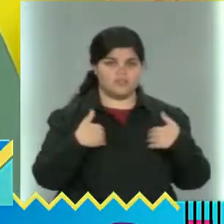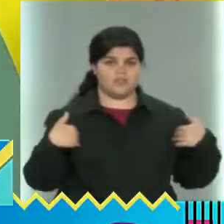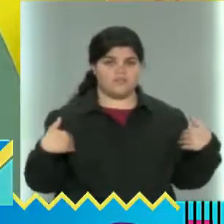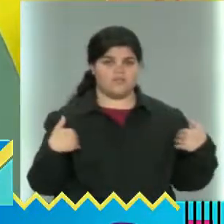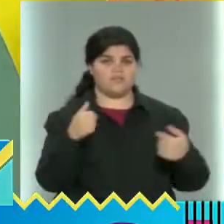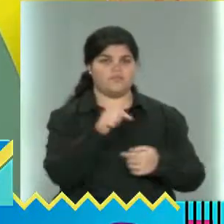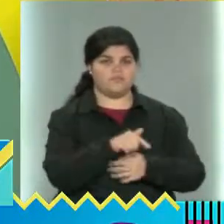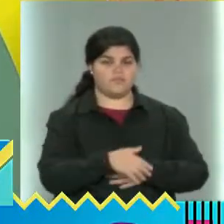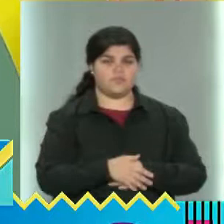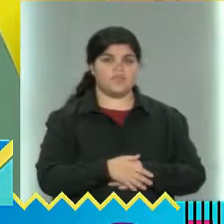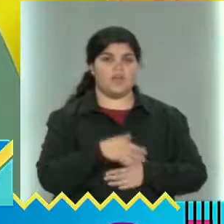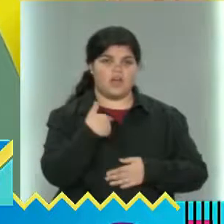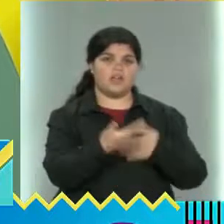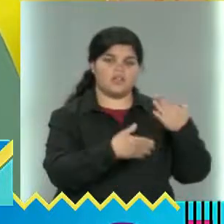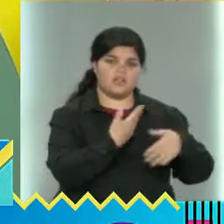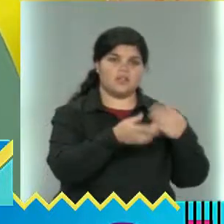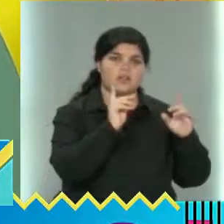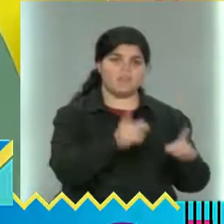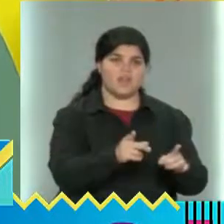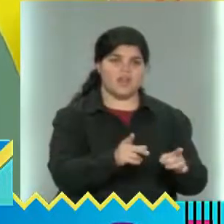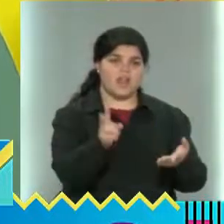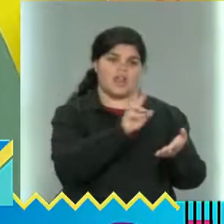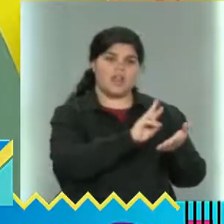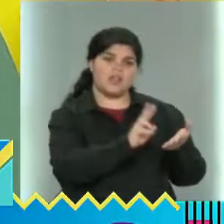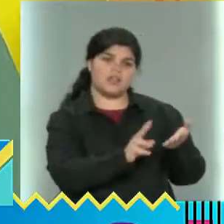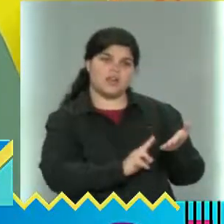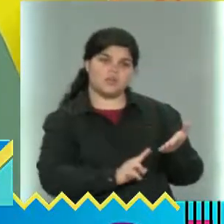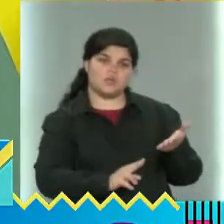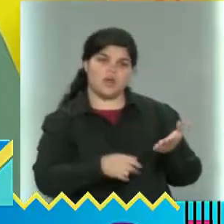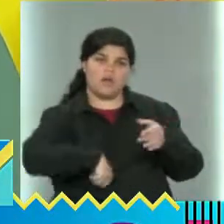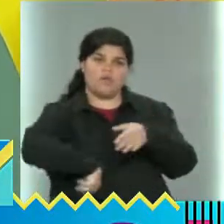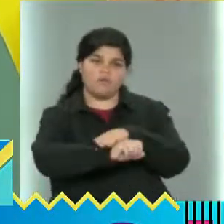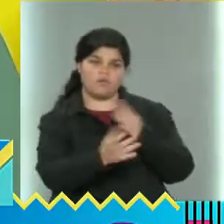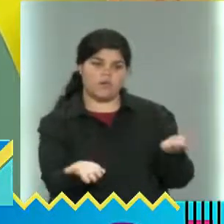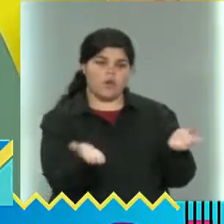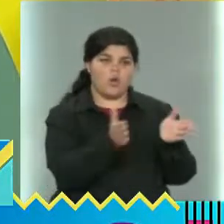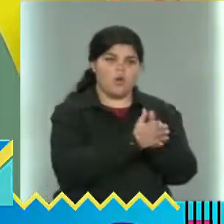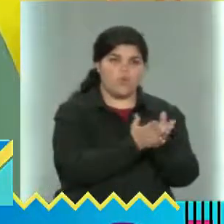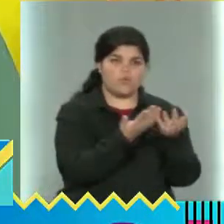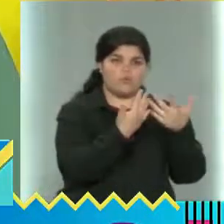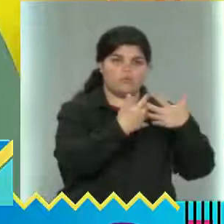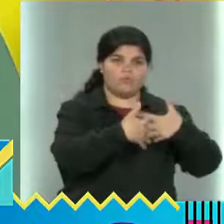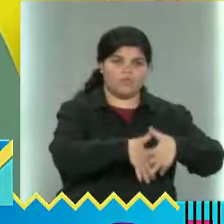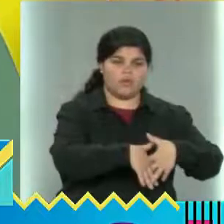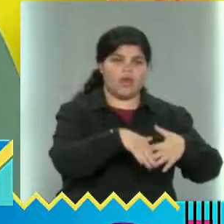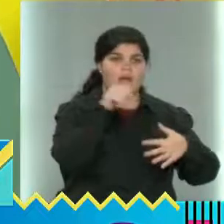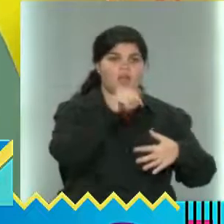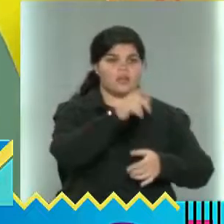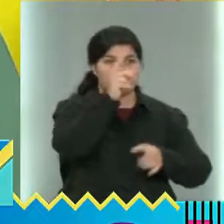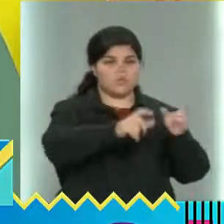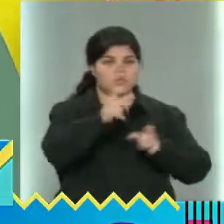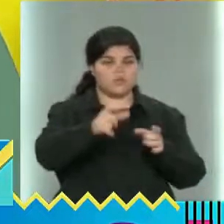organizado un ciclo de literatura y fútbol que se llama No tan rústicos. Y por él han pasado varios autores locales hablando de